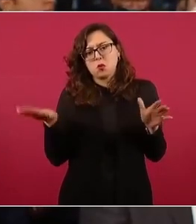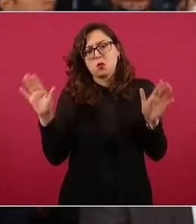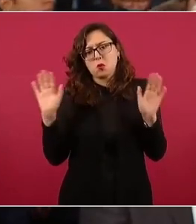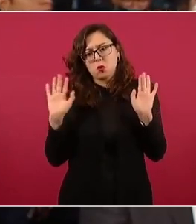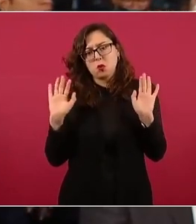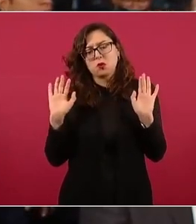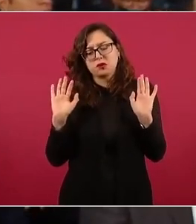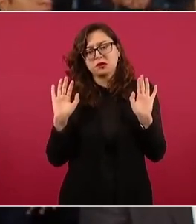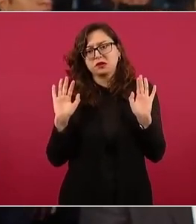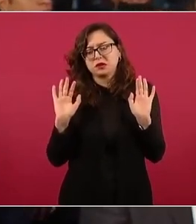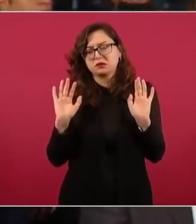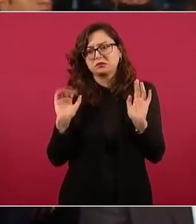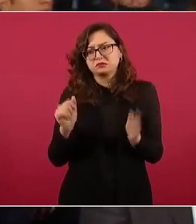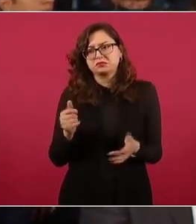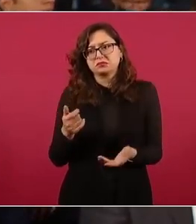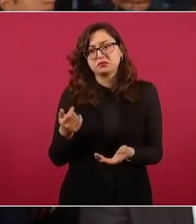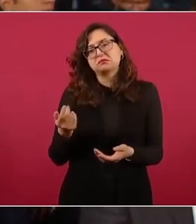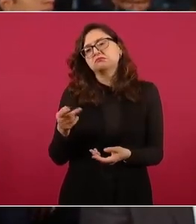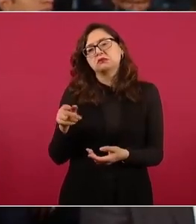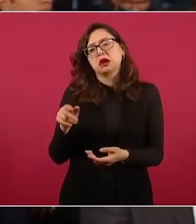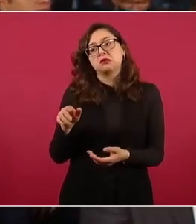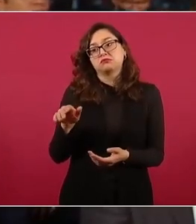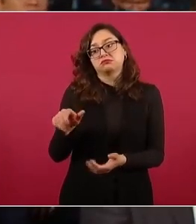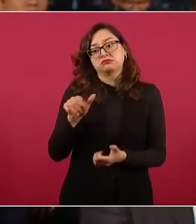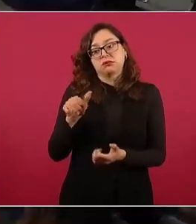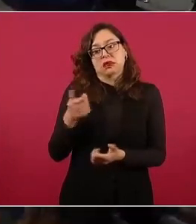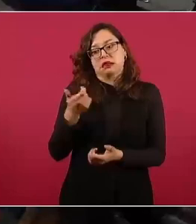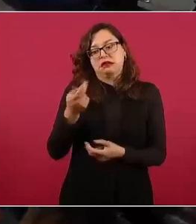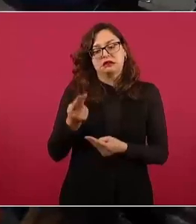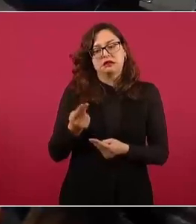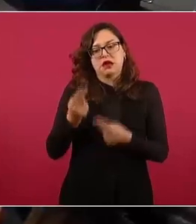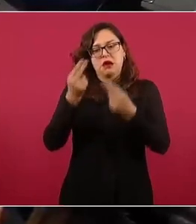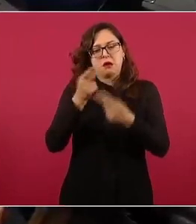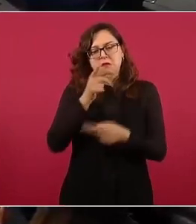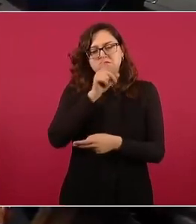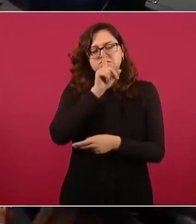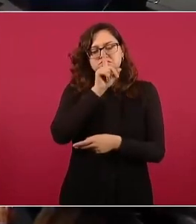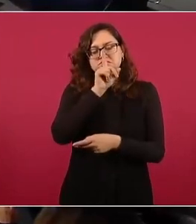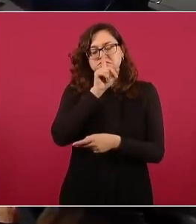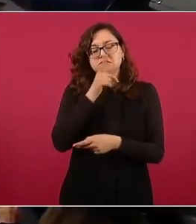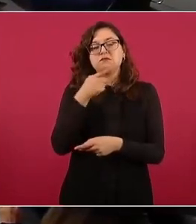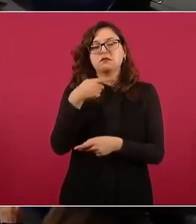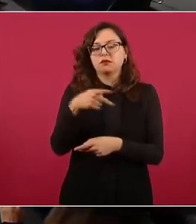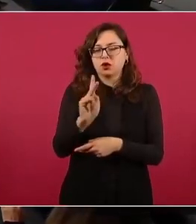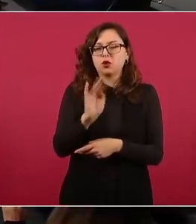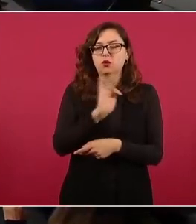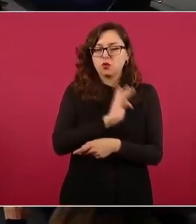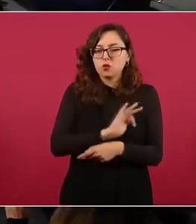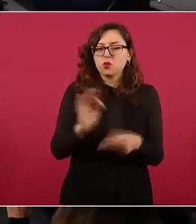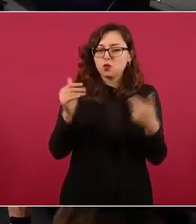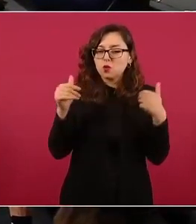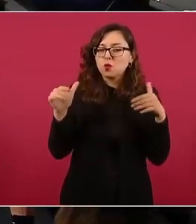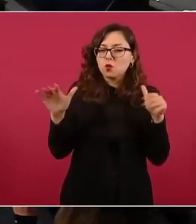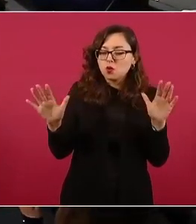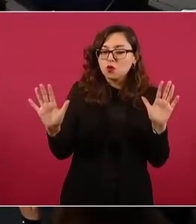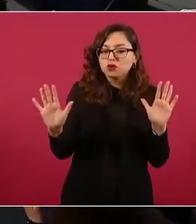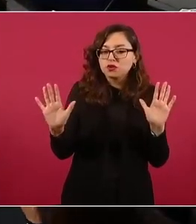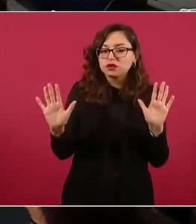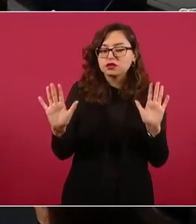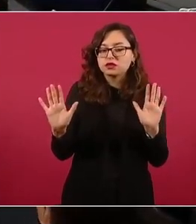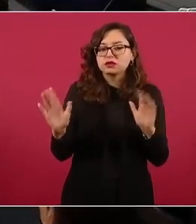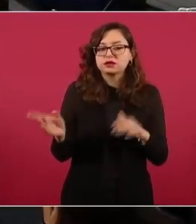pueda ser rentable. Y la reaseguradora que tiene todo, que afortunadamente todavía tiene